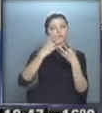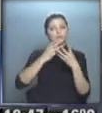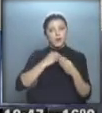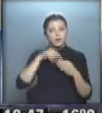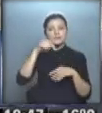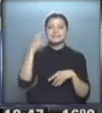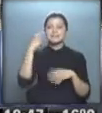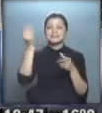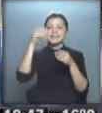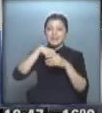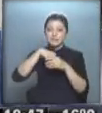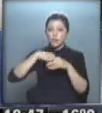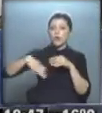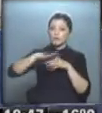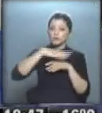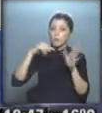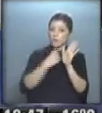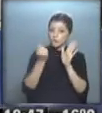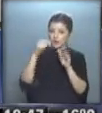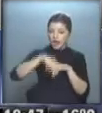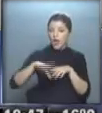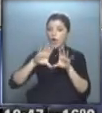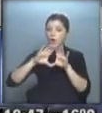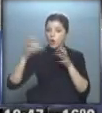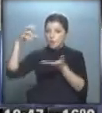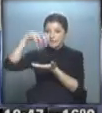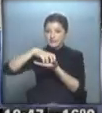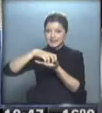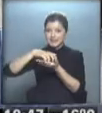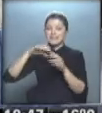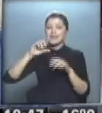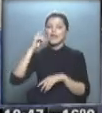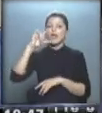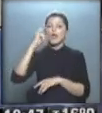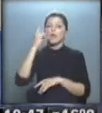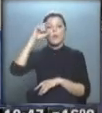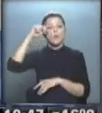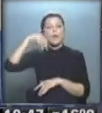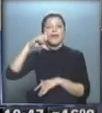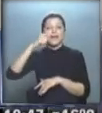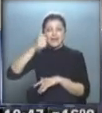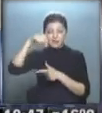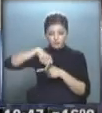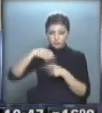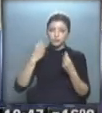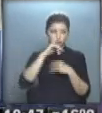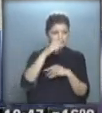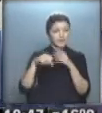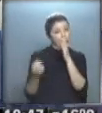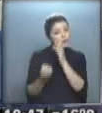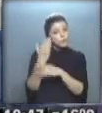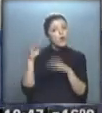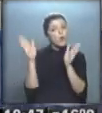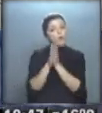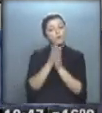al Comité de Cuenca, ¿no? Claro, se tiene que constituir el Comité de Cuenca con la participación del Gobierno de la Ciudad de Buenos Aires para que dé una solución